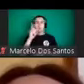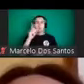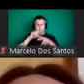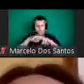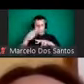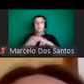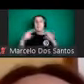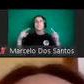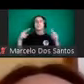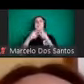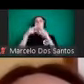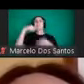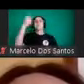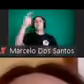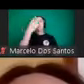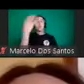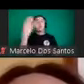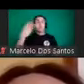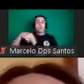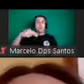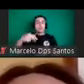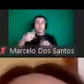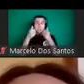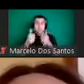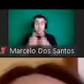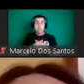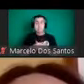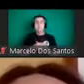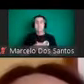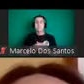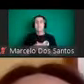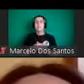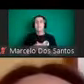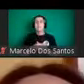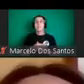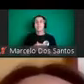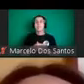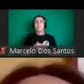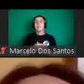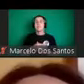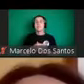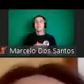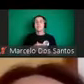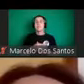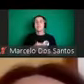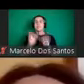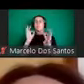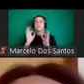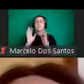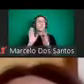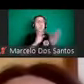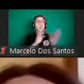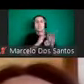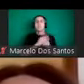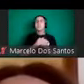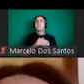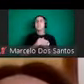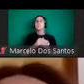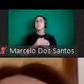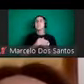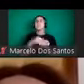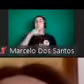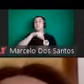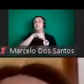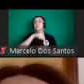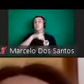fantástico para hacer la exposición totalmente pertinente. Otro punto, toda la sesión está grabada